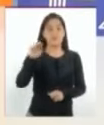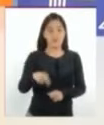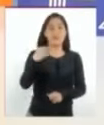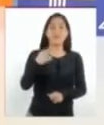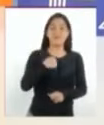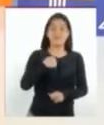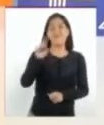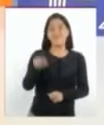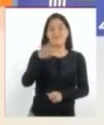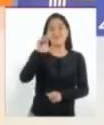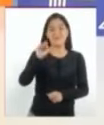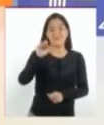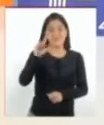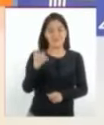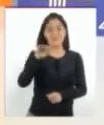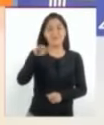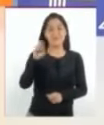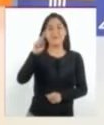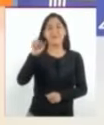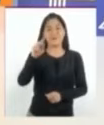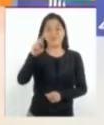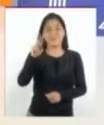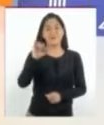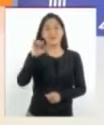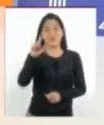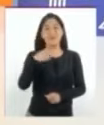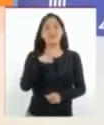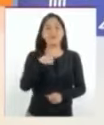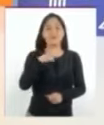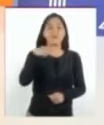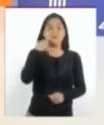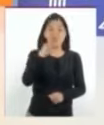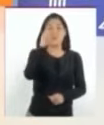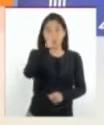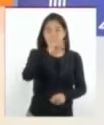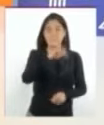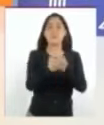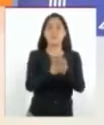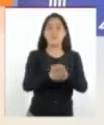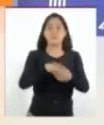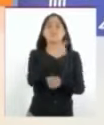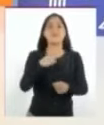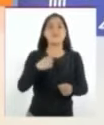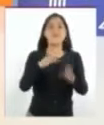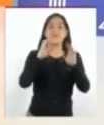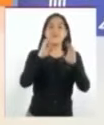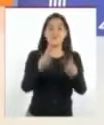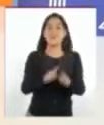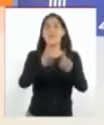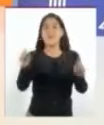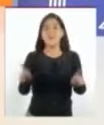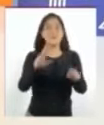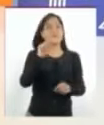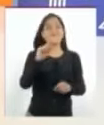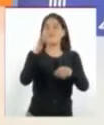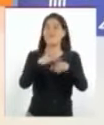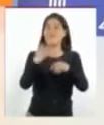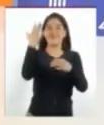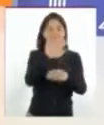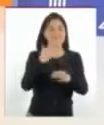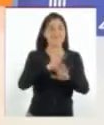Leslie Mendívil, que les recuerda lavarse las manos continuamente, mantenerse a la sana distancia y no tocarse la cara,